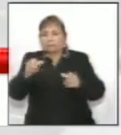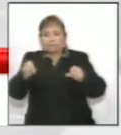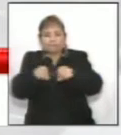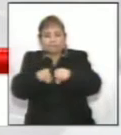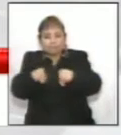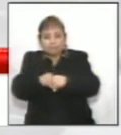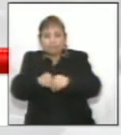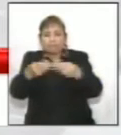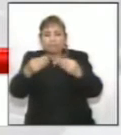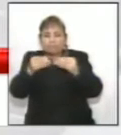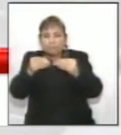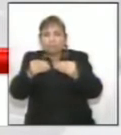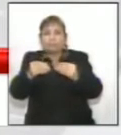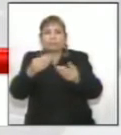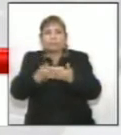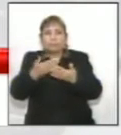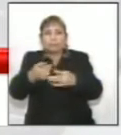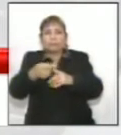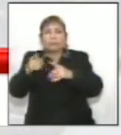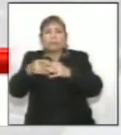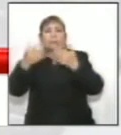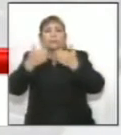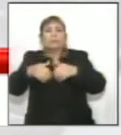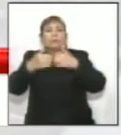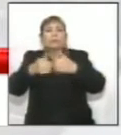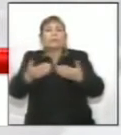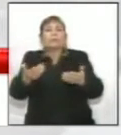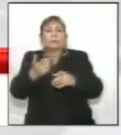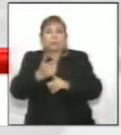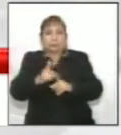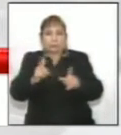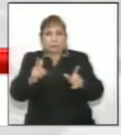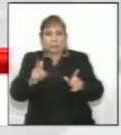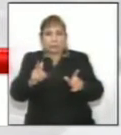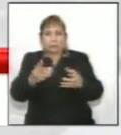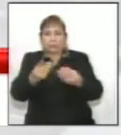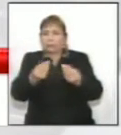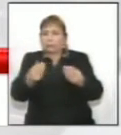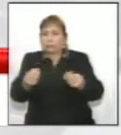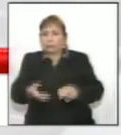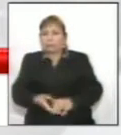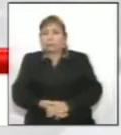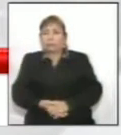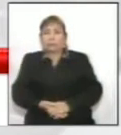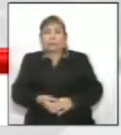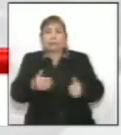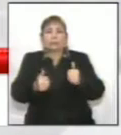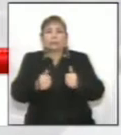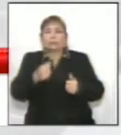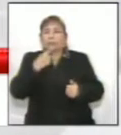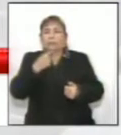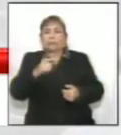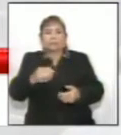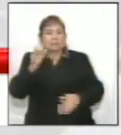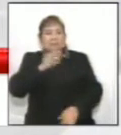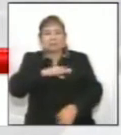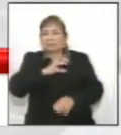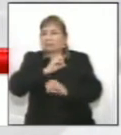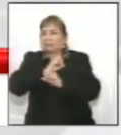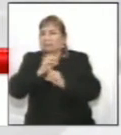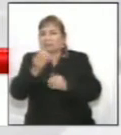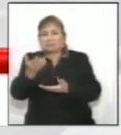de cuero, de entre otros empresarios de la región La Libertad y de muchos, los cuales sin ningún beneficio tuvieron